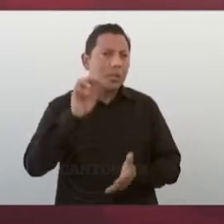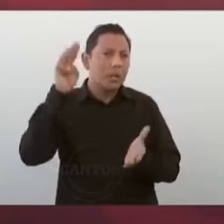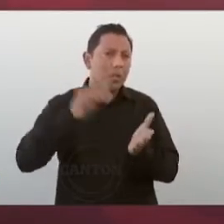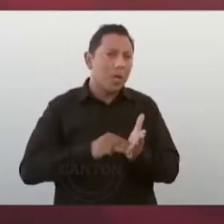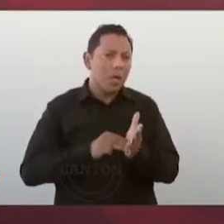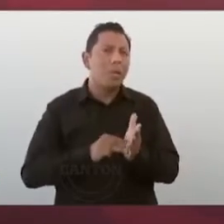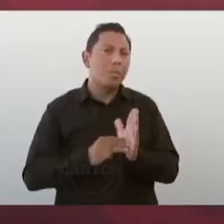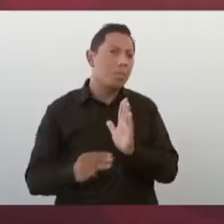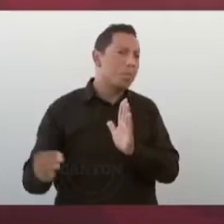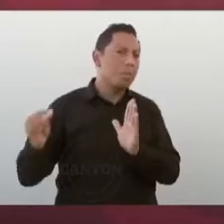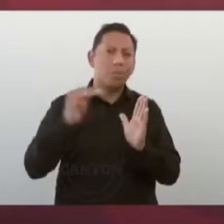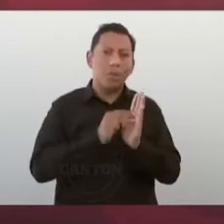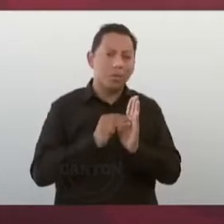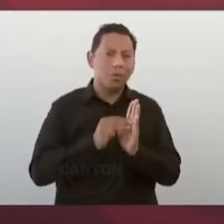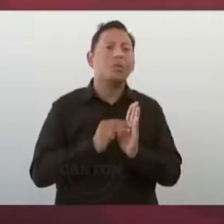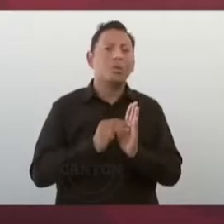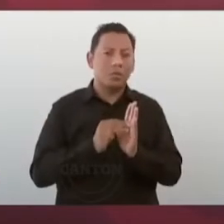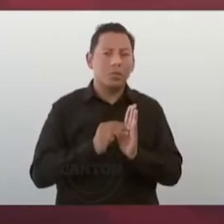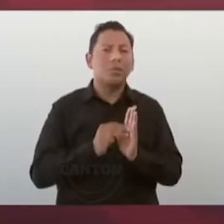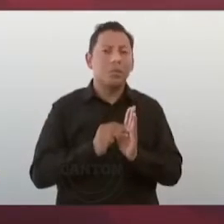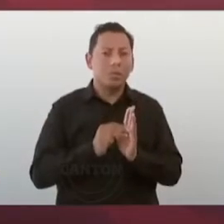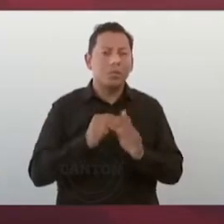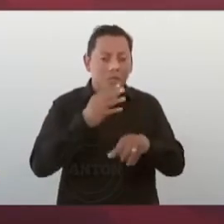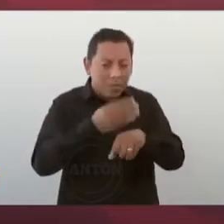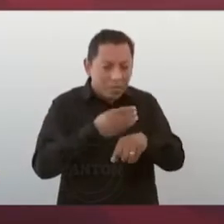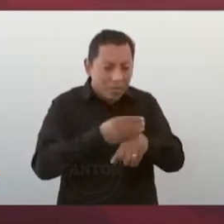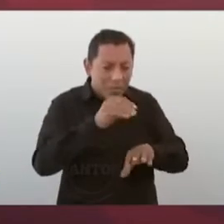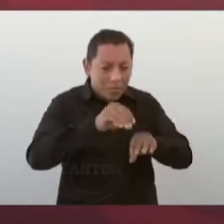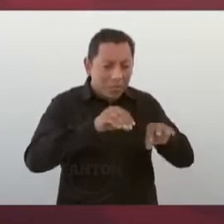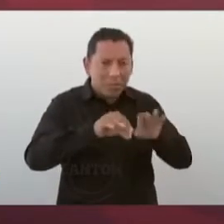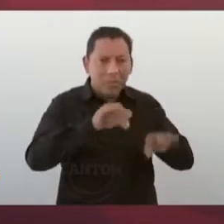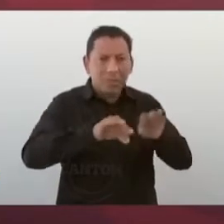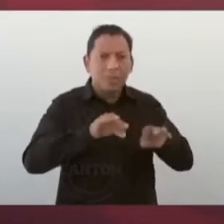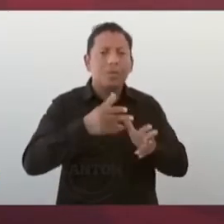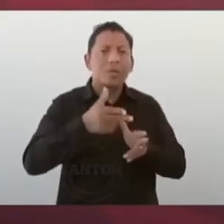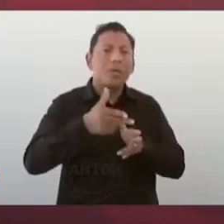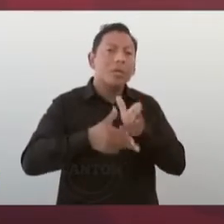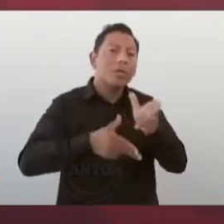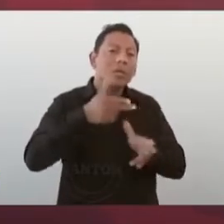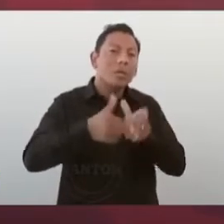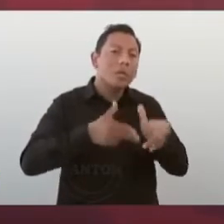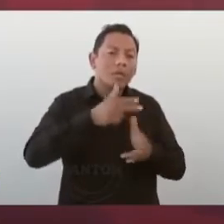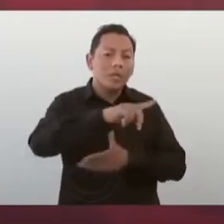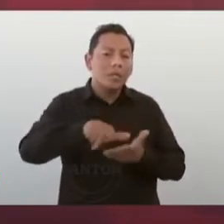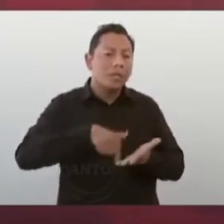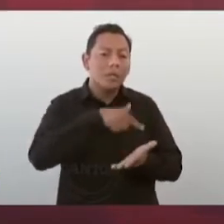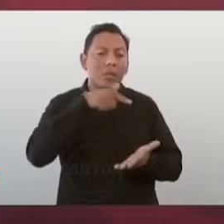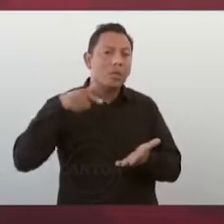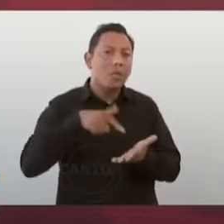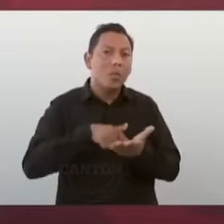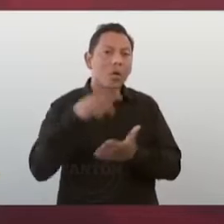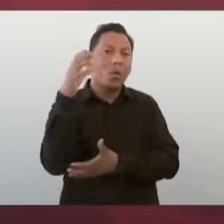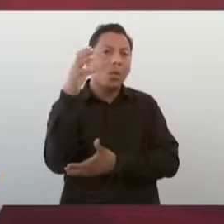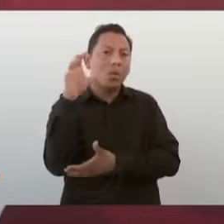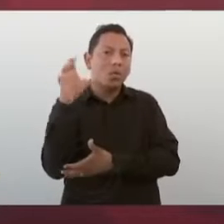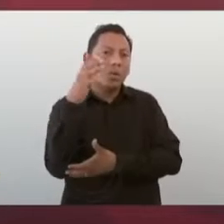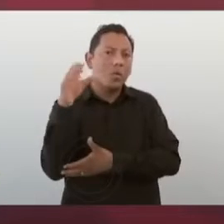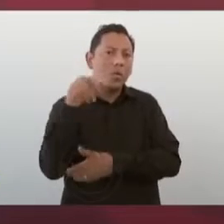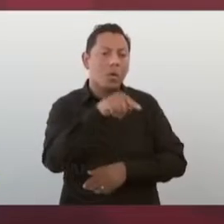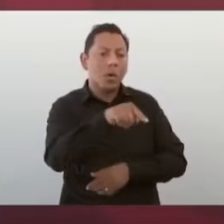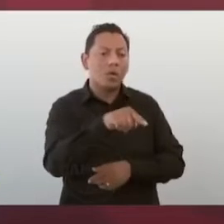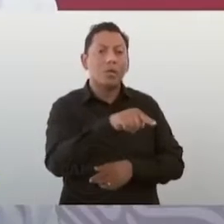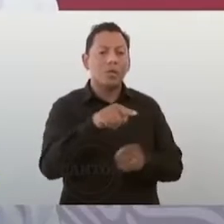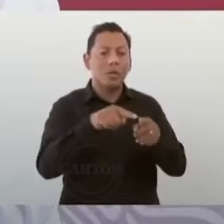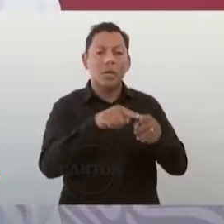mil millones de pesos el tren de Coatzacoalcos a